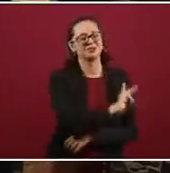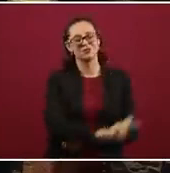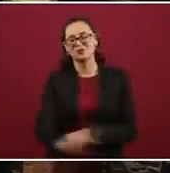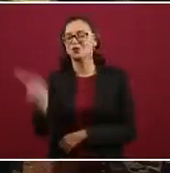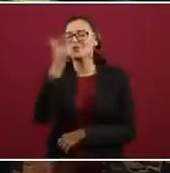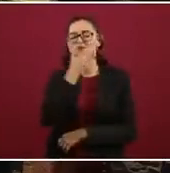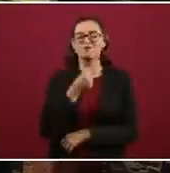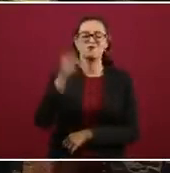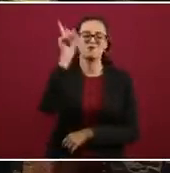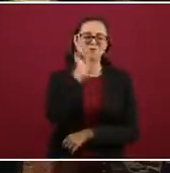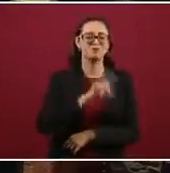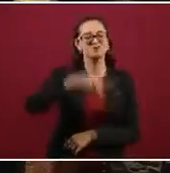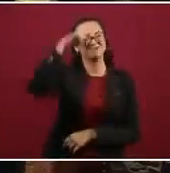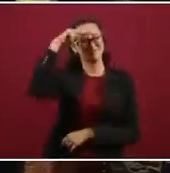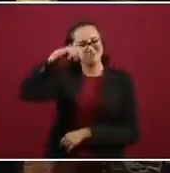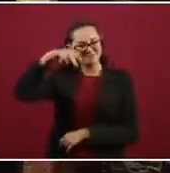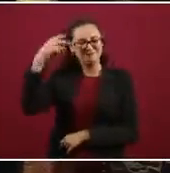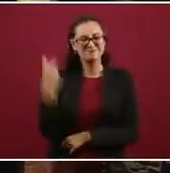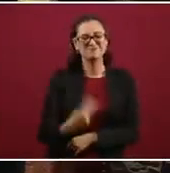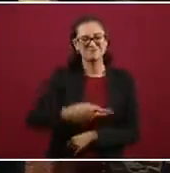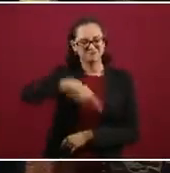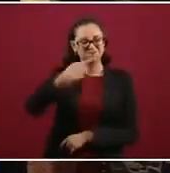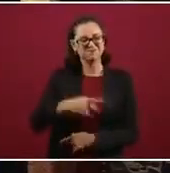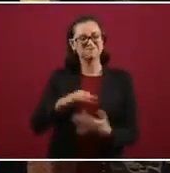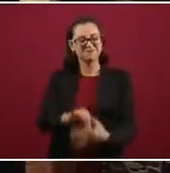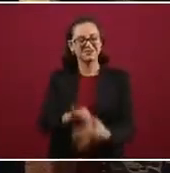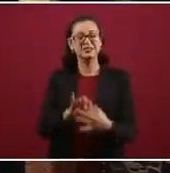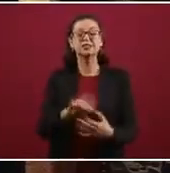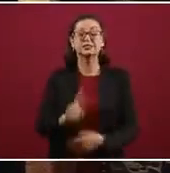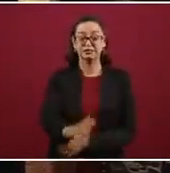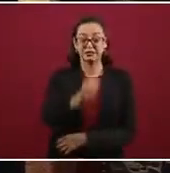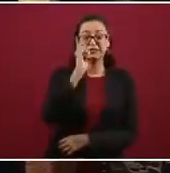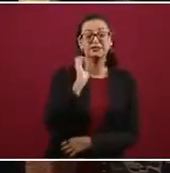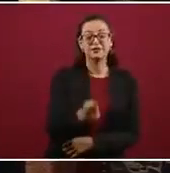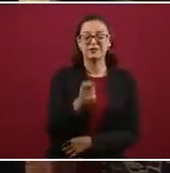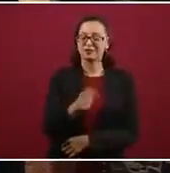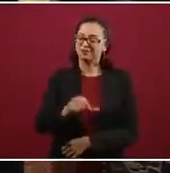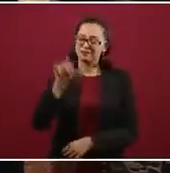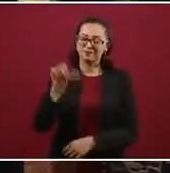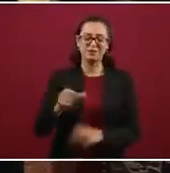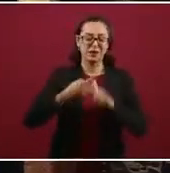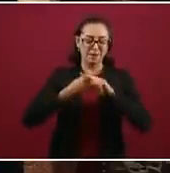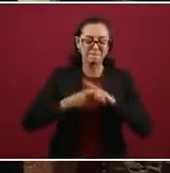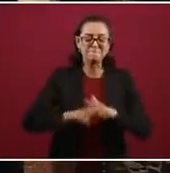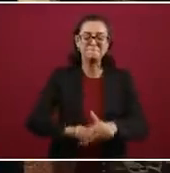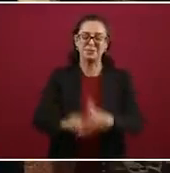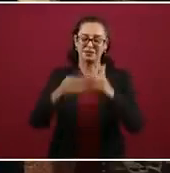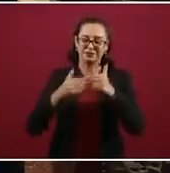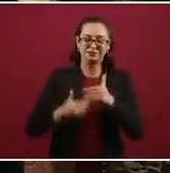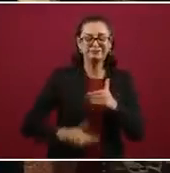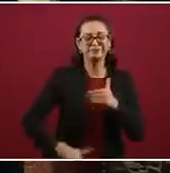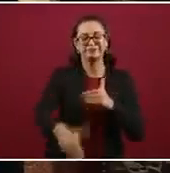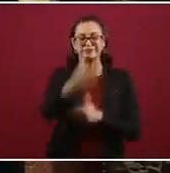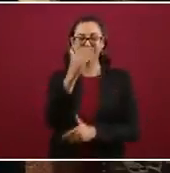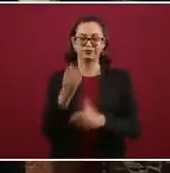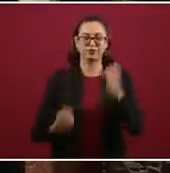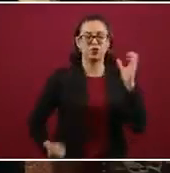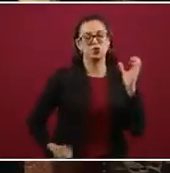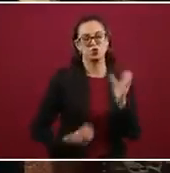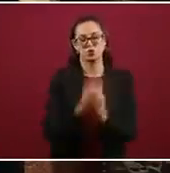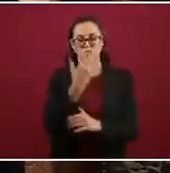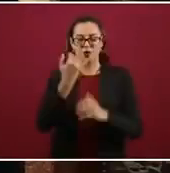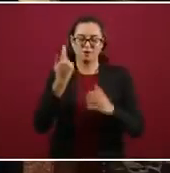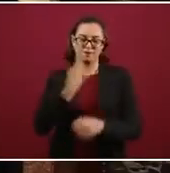y los mexicanos y cuyo acto significa el evento fundacional en la construcción de